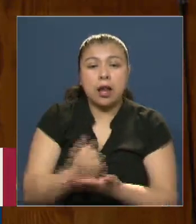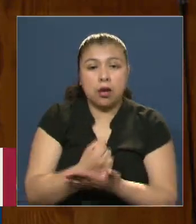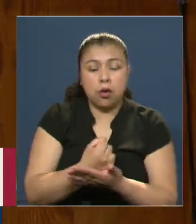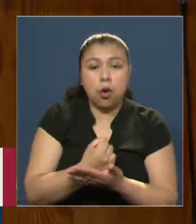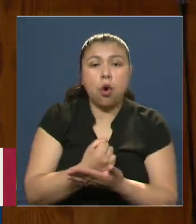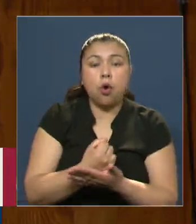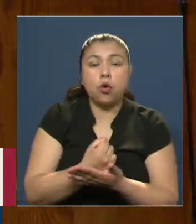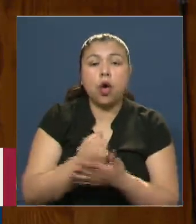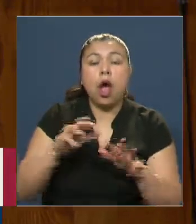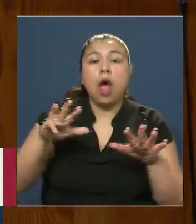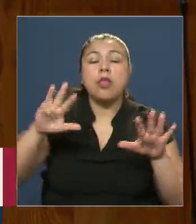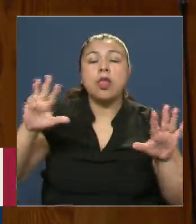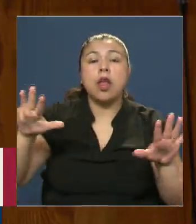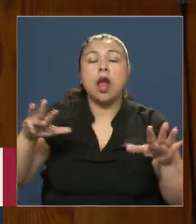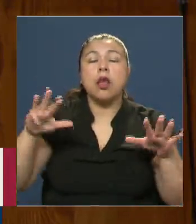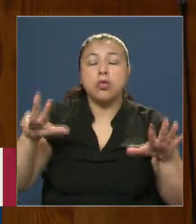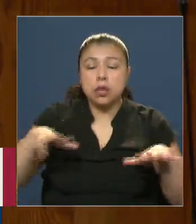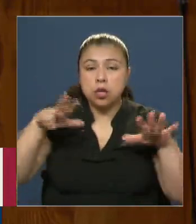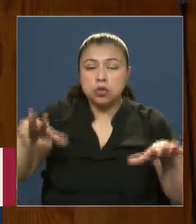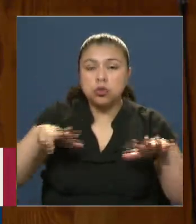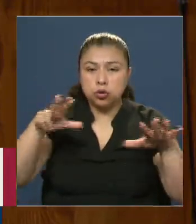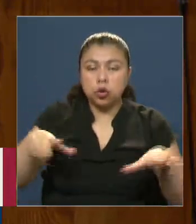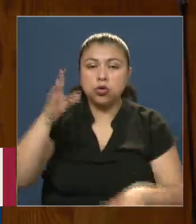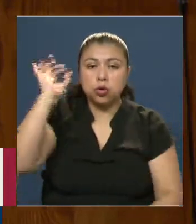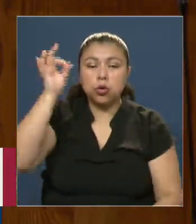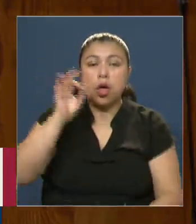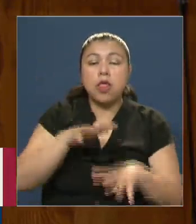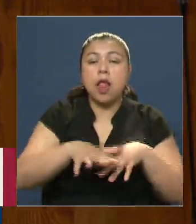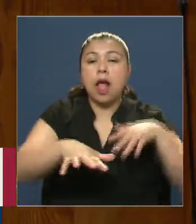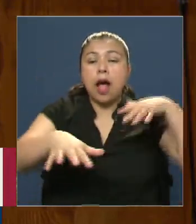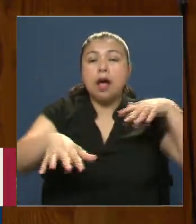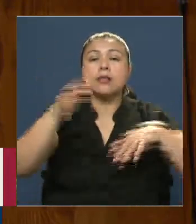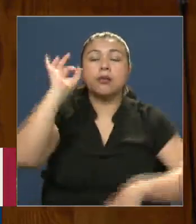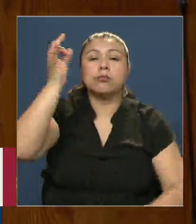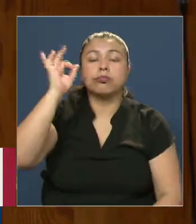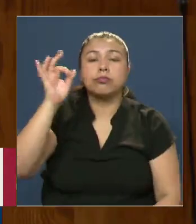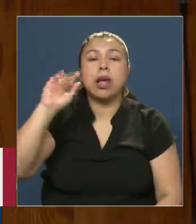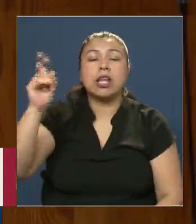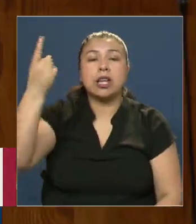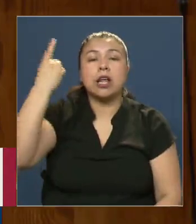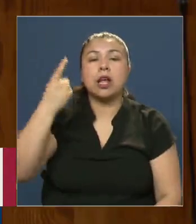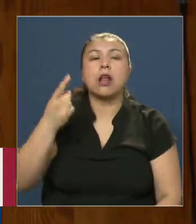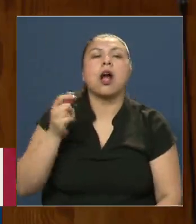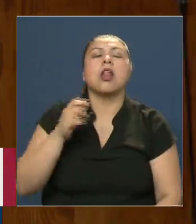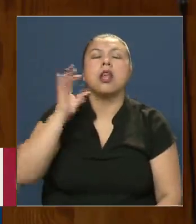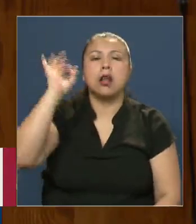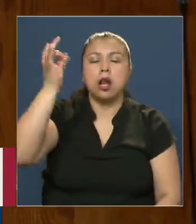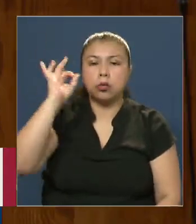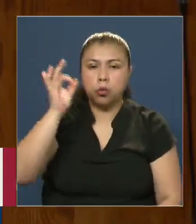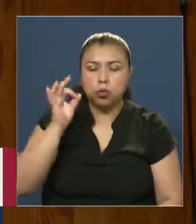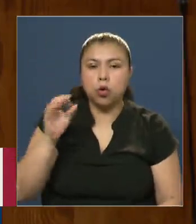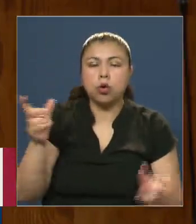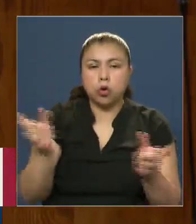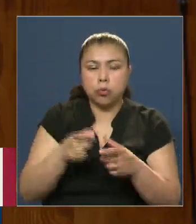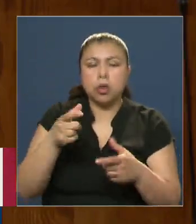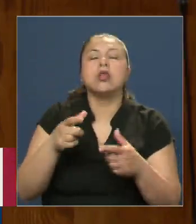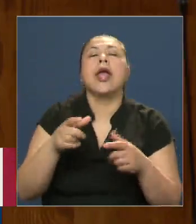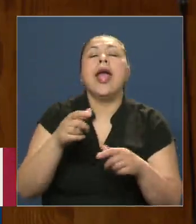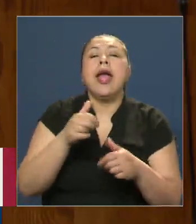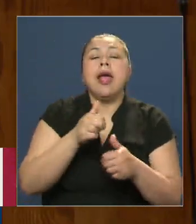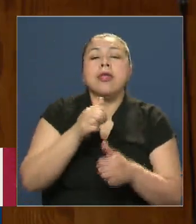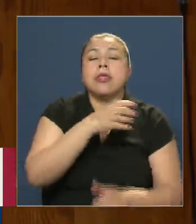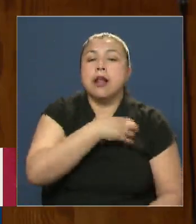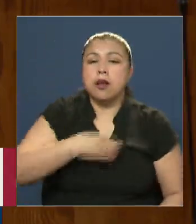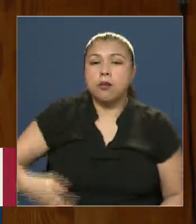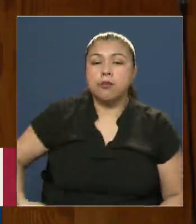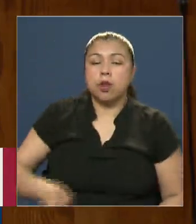la 88ª reunión de su Asamblea General y las reuniones de su Comité Ejecutivo, otorgando al Secretario General, a